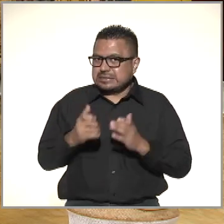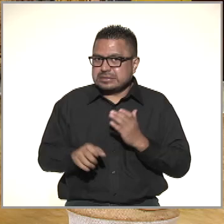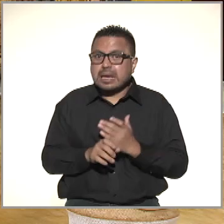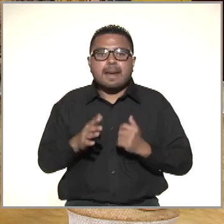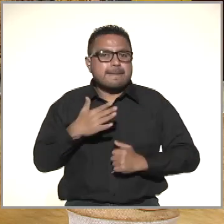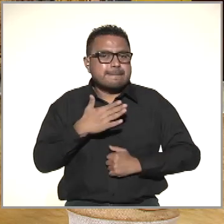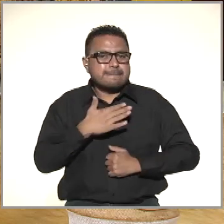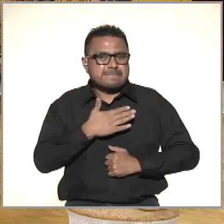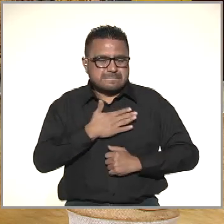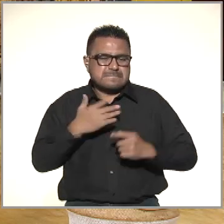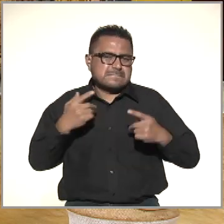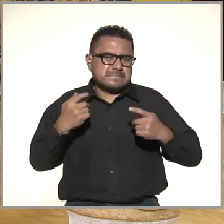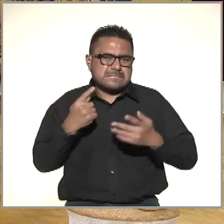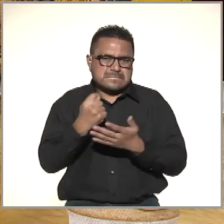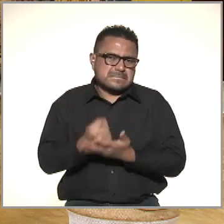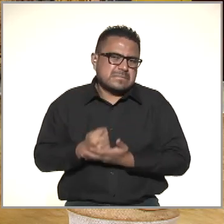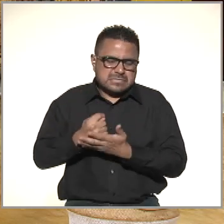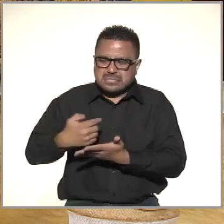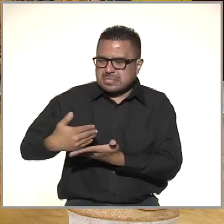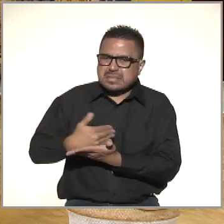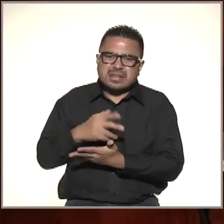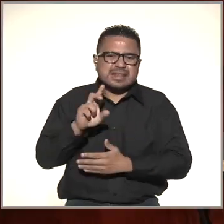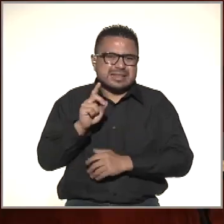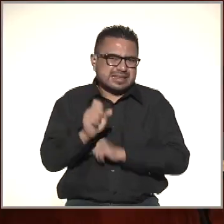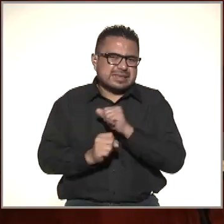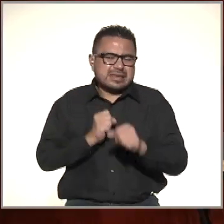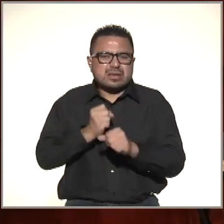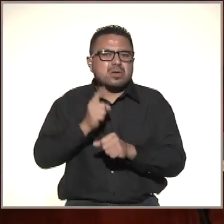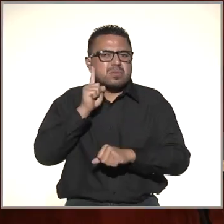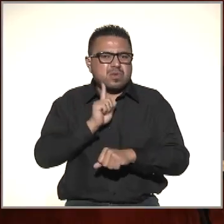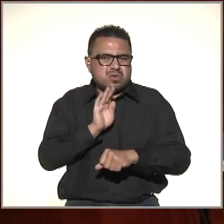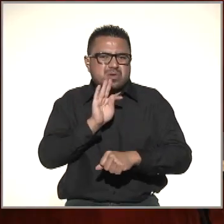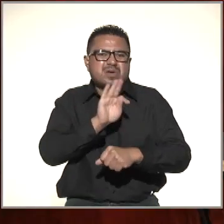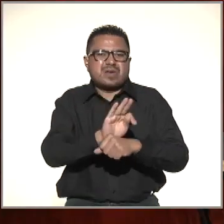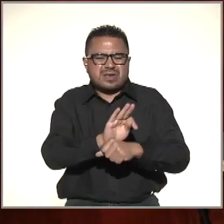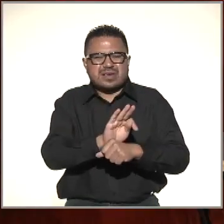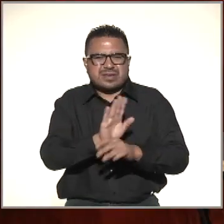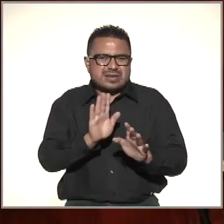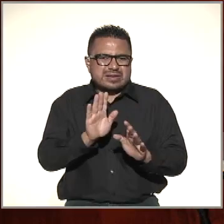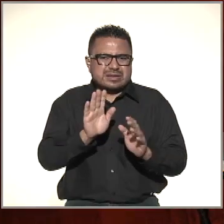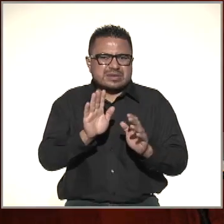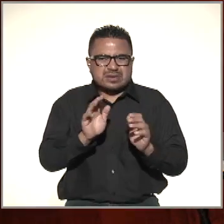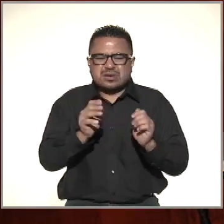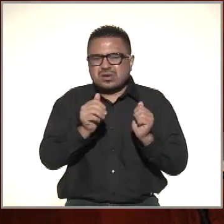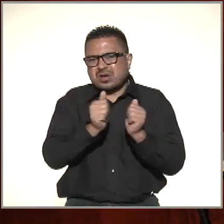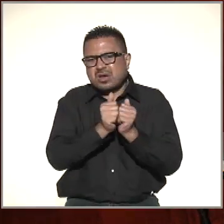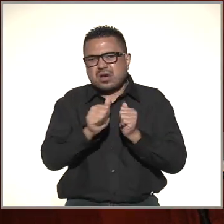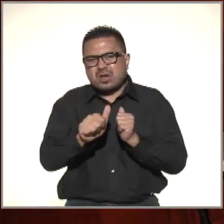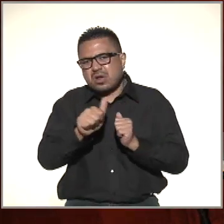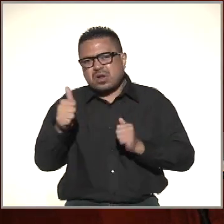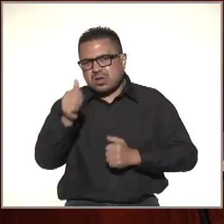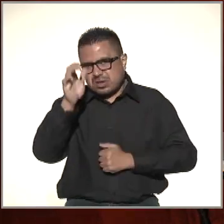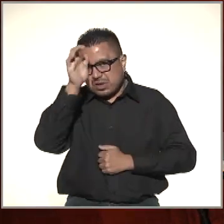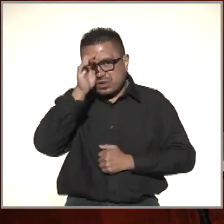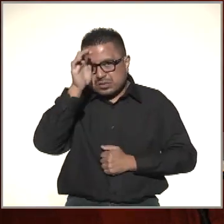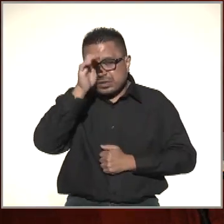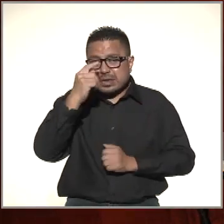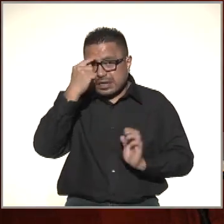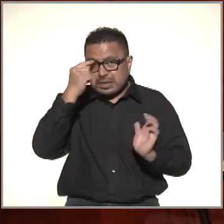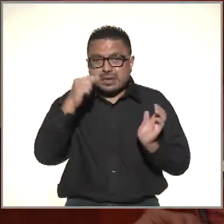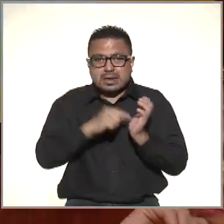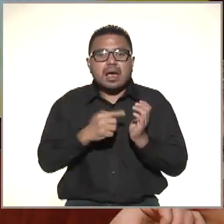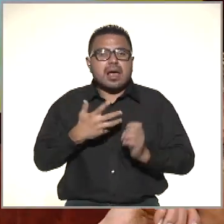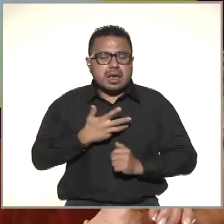mi paciente de 30, feminista, como con otra conciencia, ¿no? Porque creo que hay